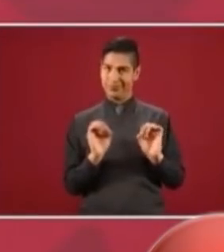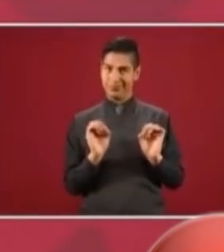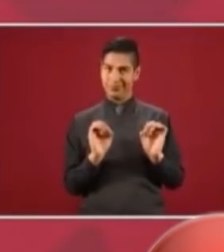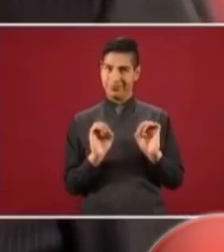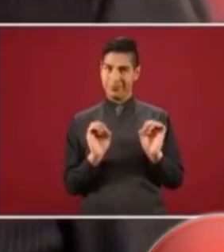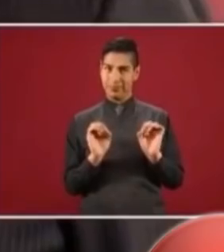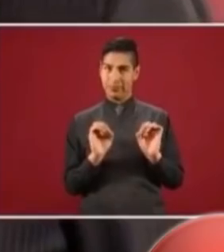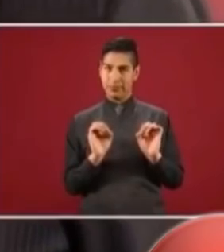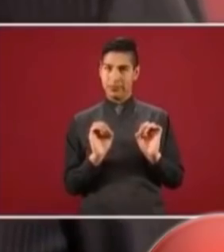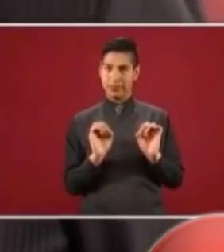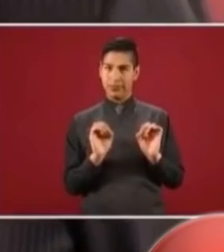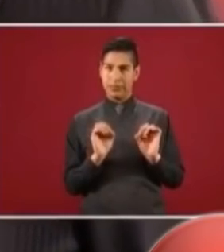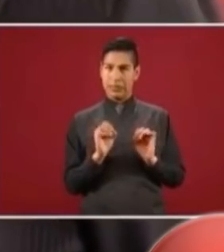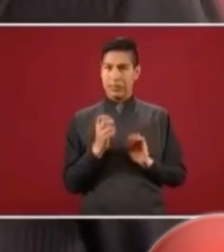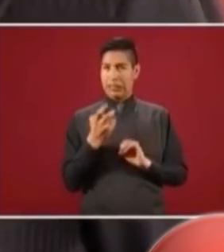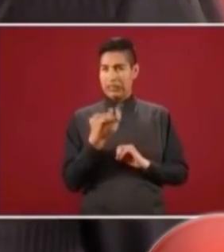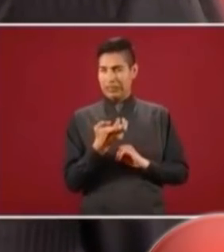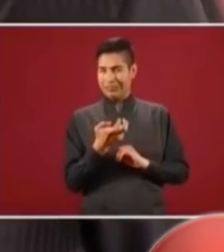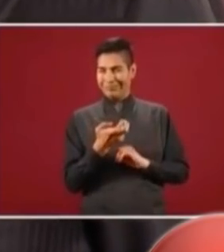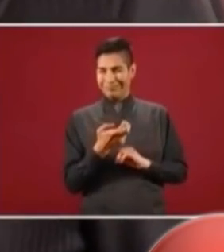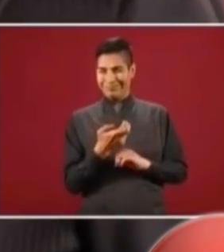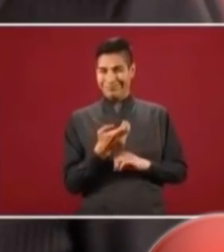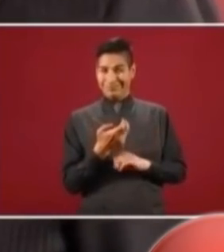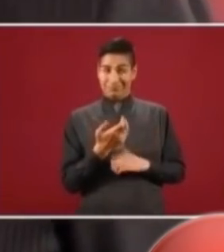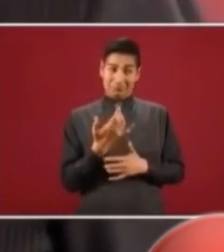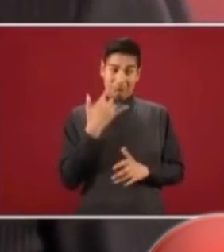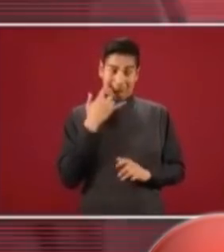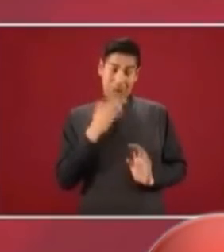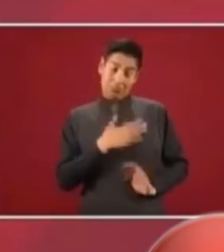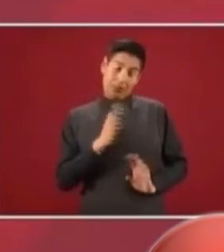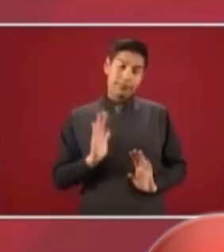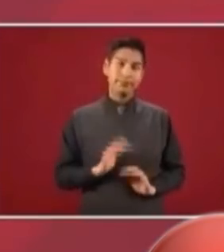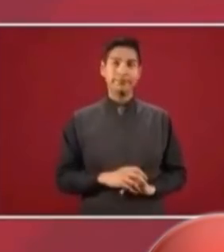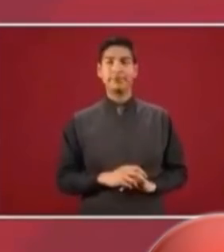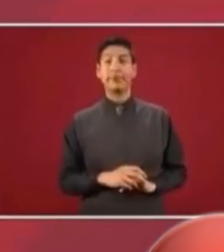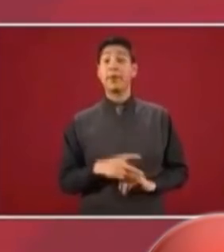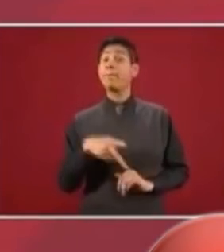que era muy espectacular, ¿no? Pero